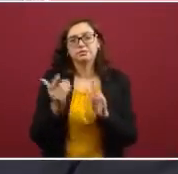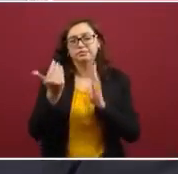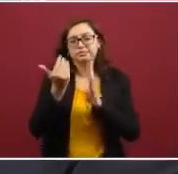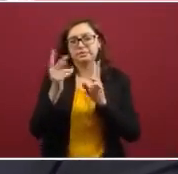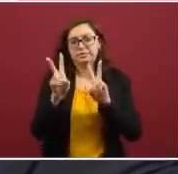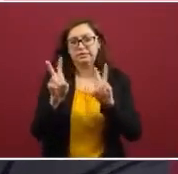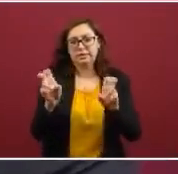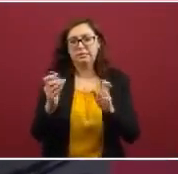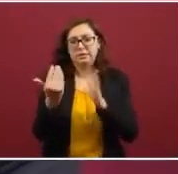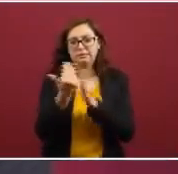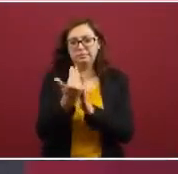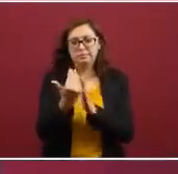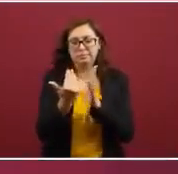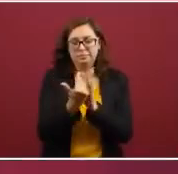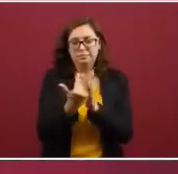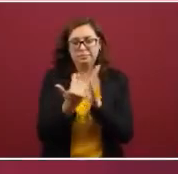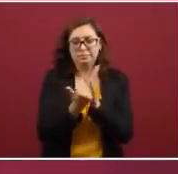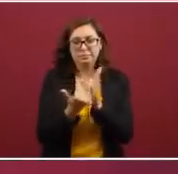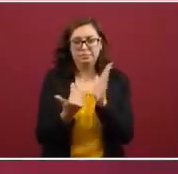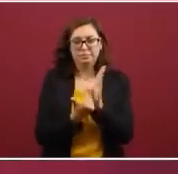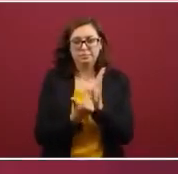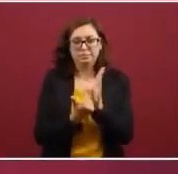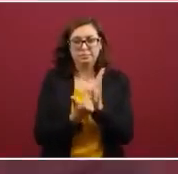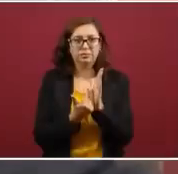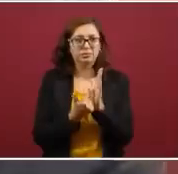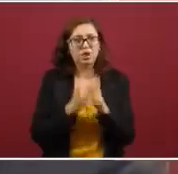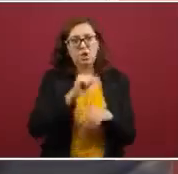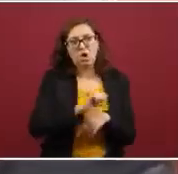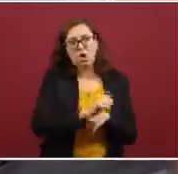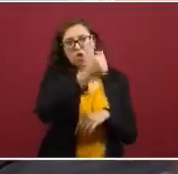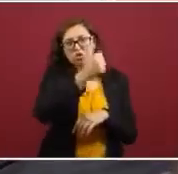también dictada desde el exterior.